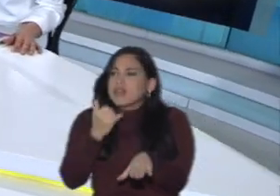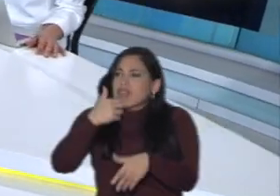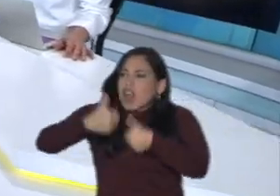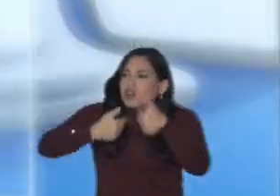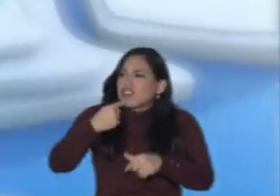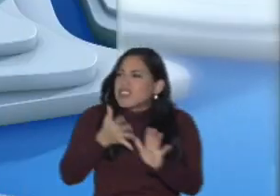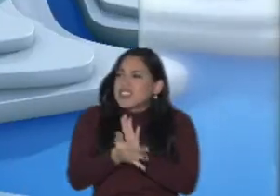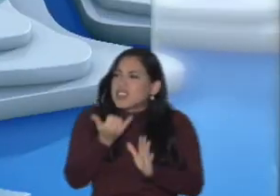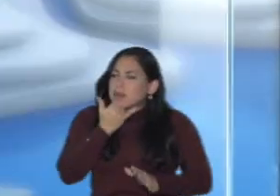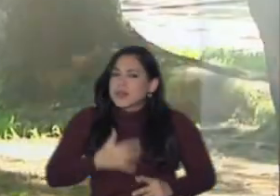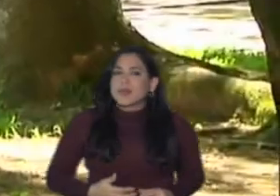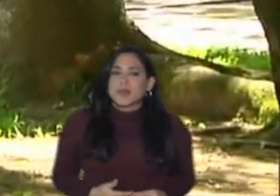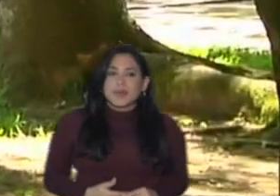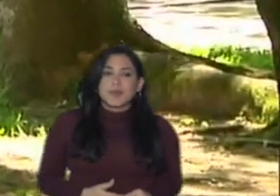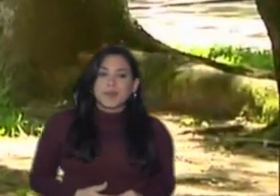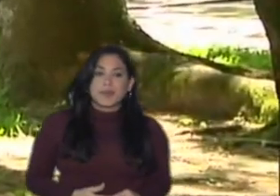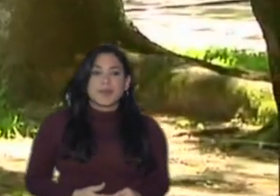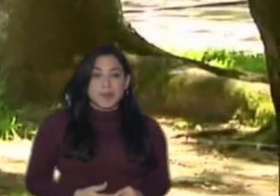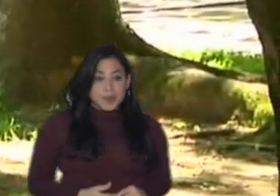días.